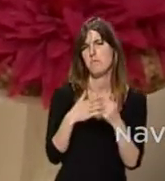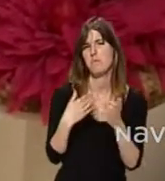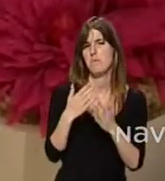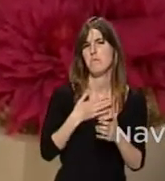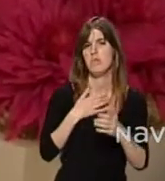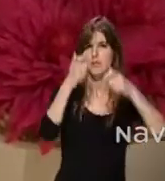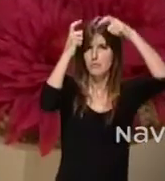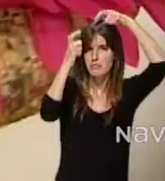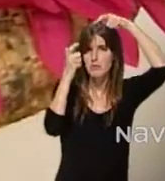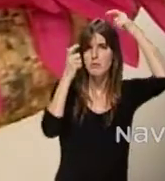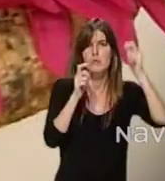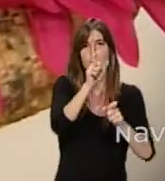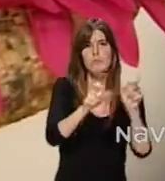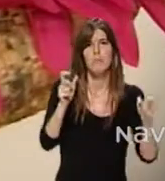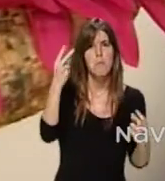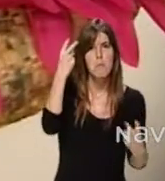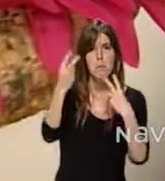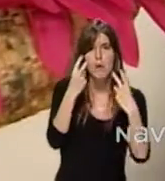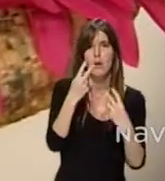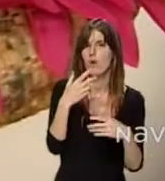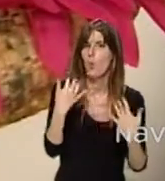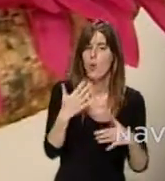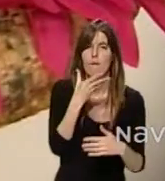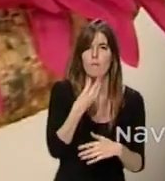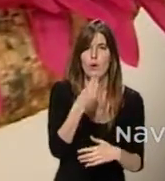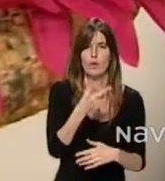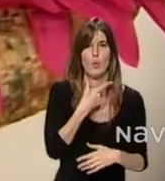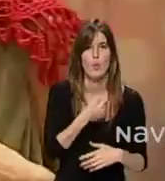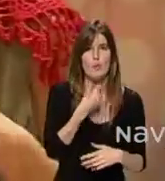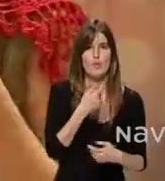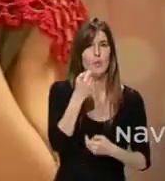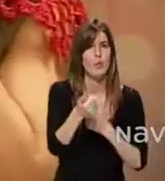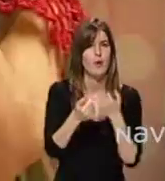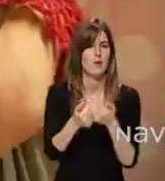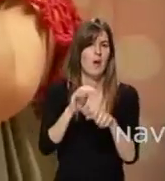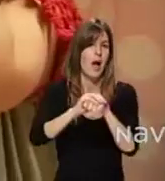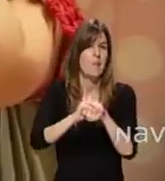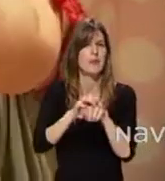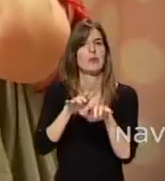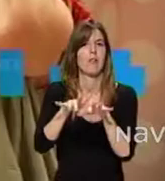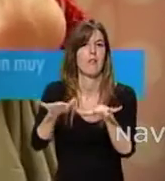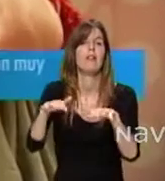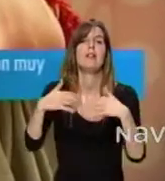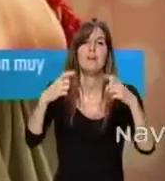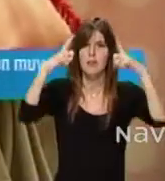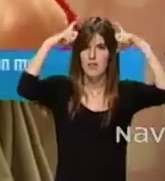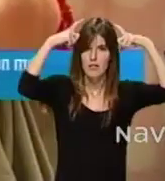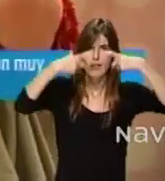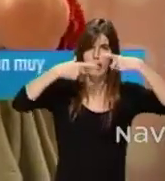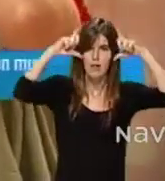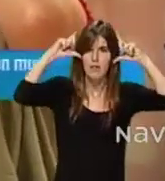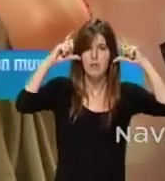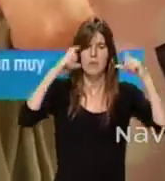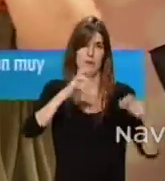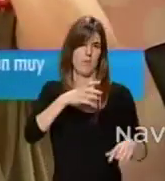diseño y la verdad es que gustó mucho. Y bueno, empecé un poco el boca a boca, haciendo también diademas, los broches y